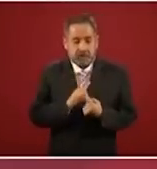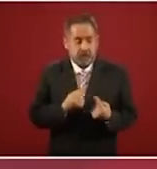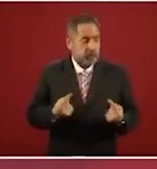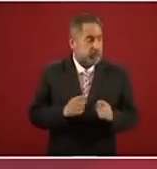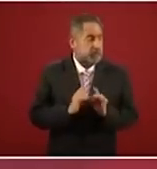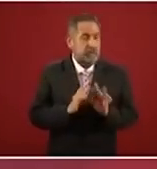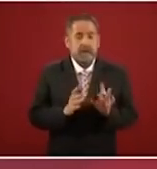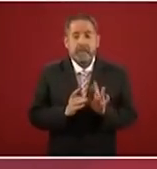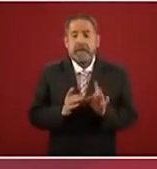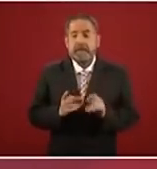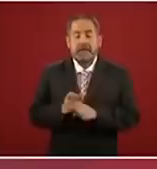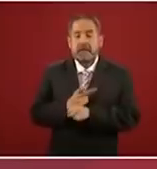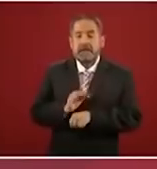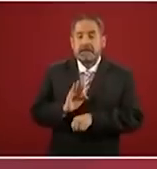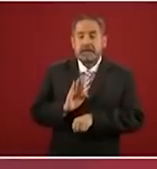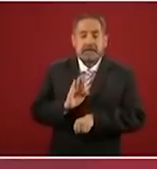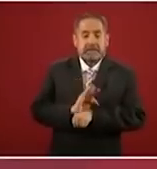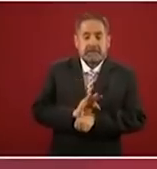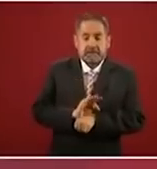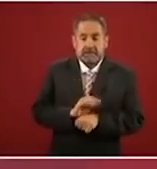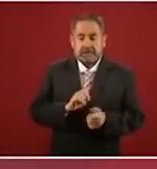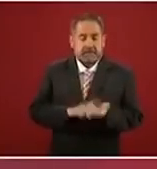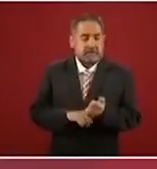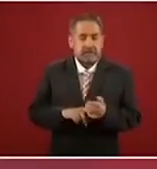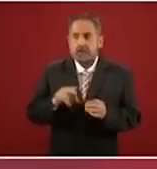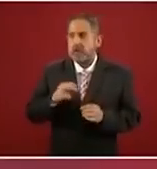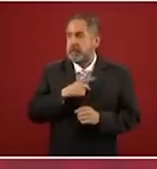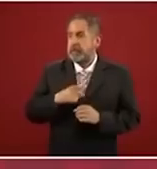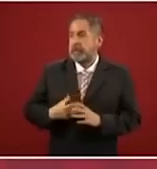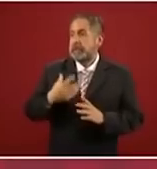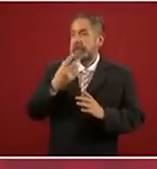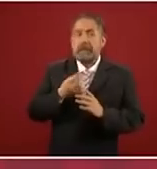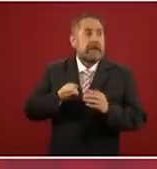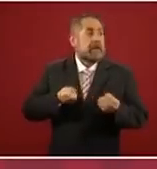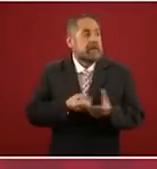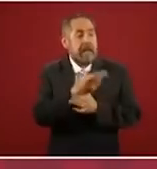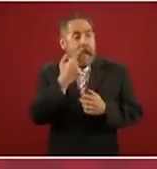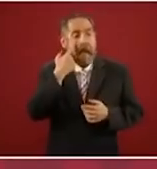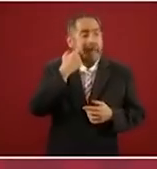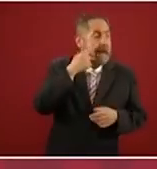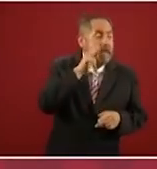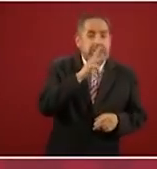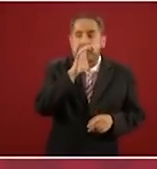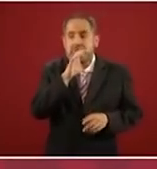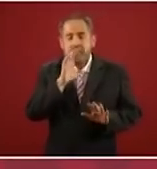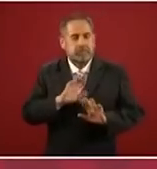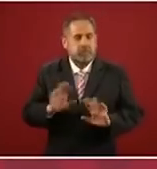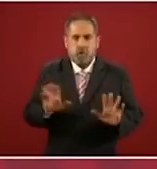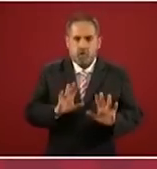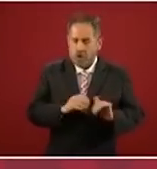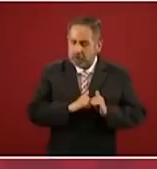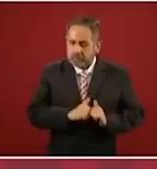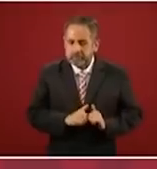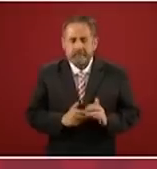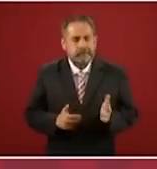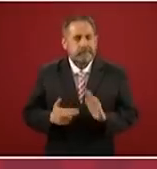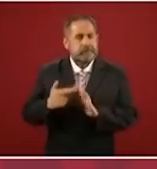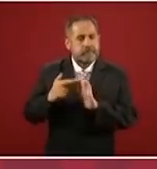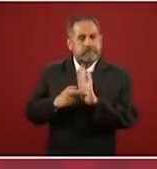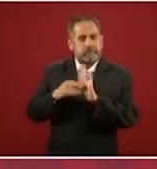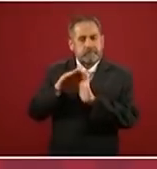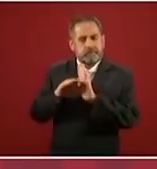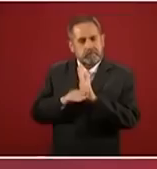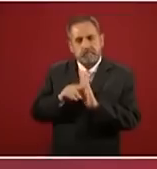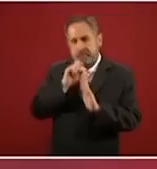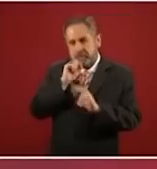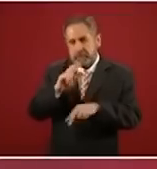cuanto a la protección y no salir a ver qué está ocurriendo los protocolos también pueden ser algo que